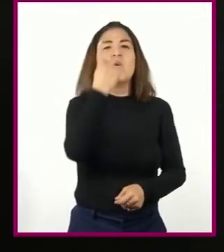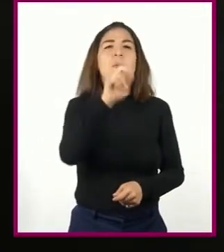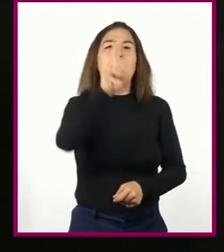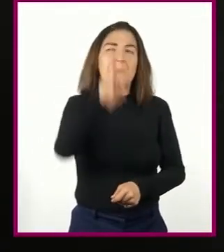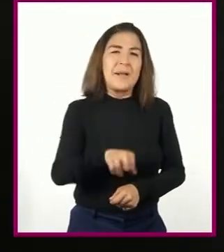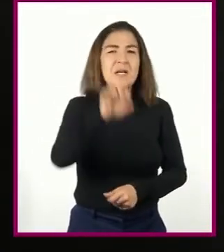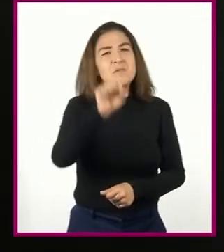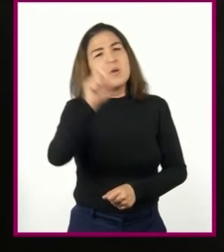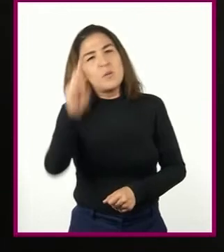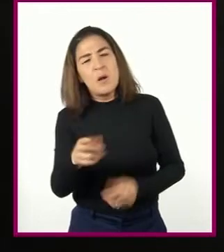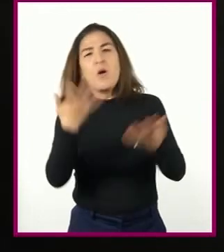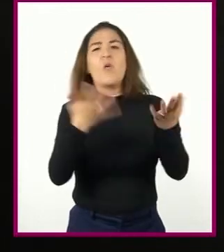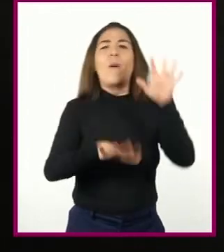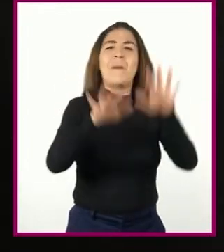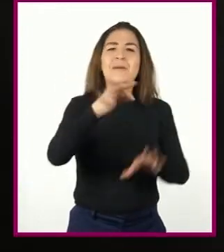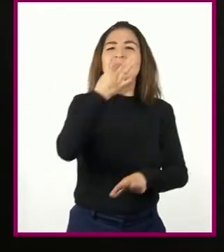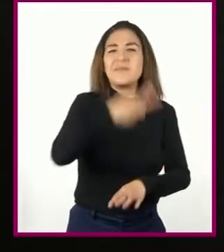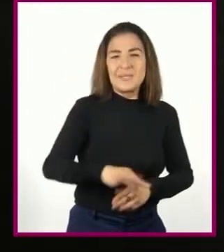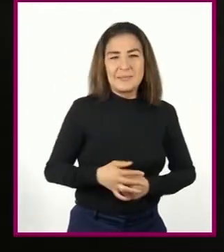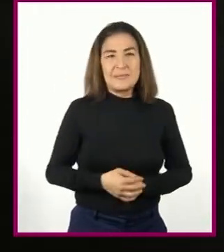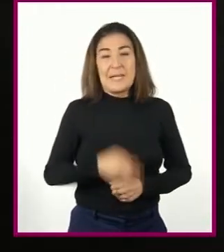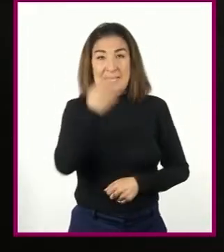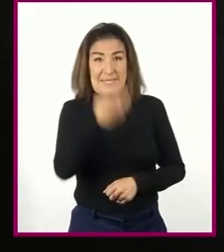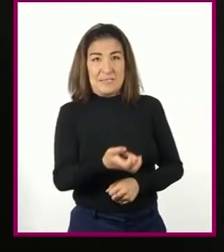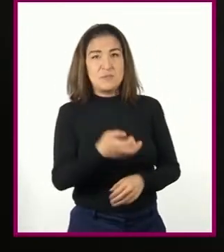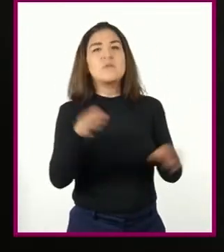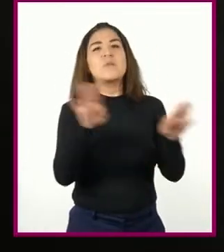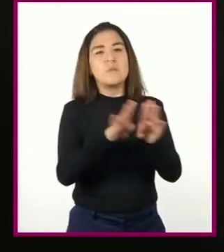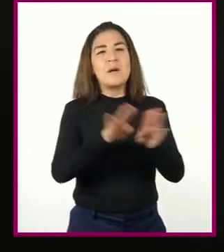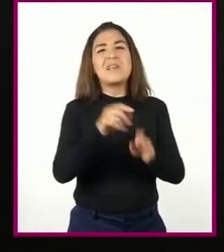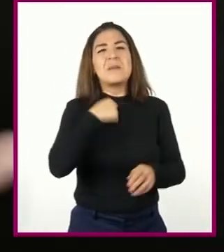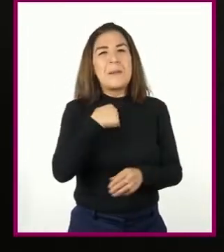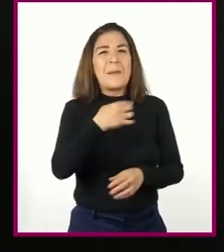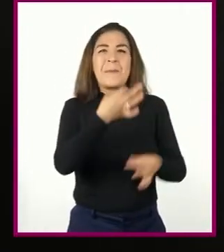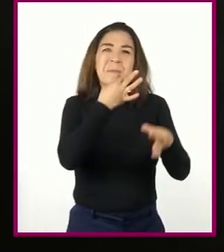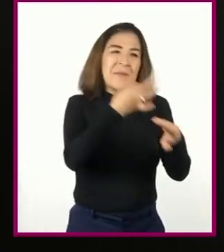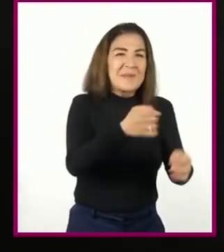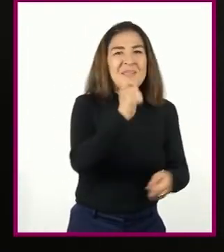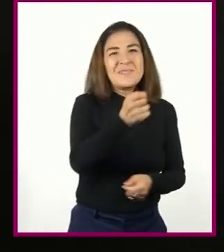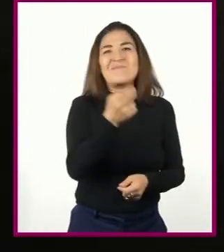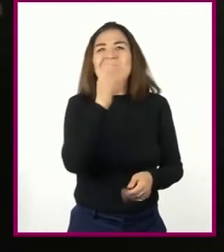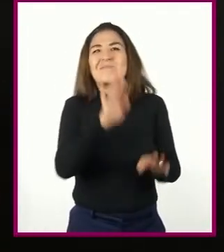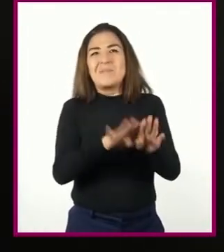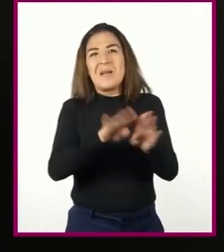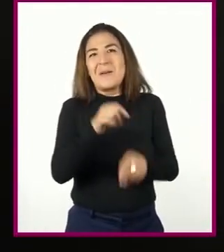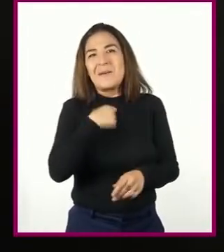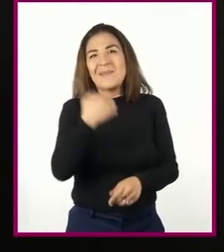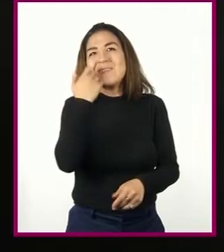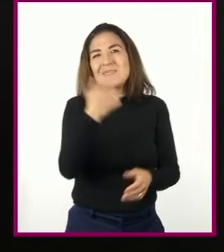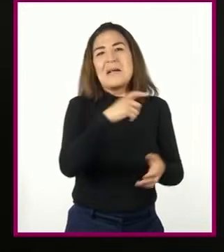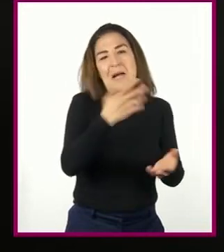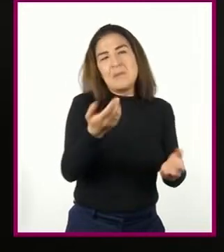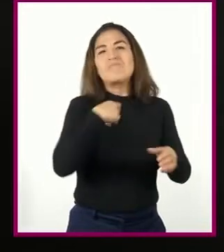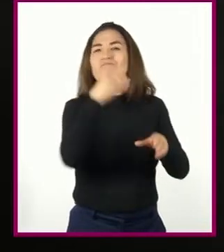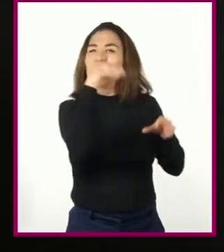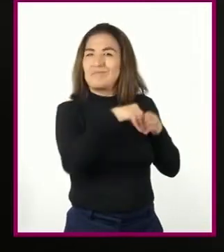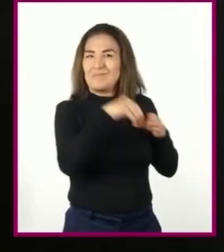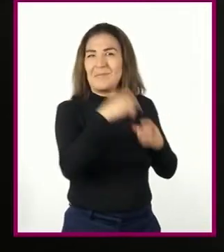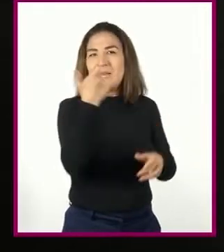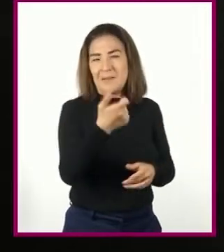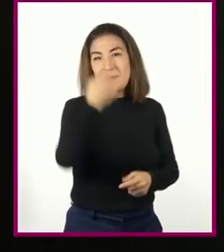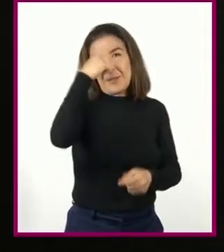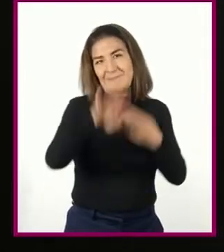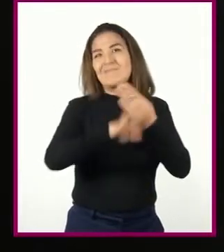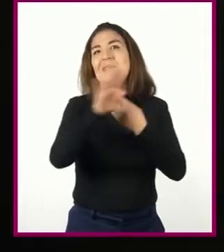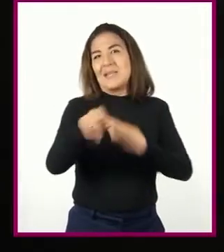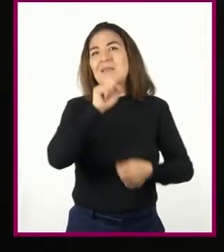semana o en una fiesta. De esta forma ya no se me antojan tanto esos productos, ahorro dinero y evito